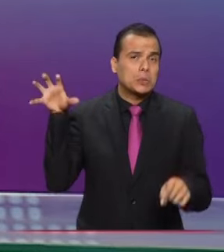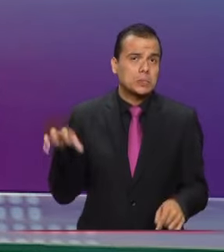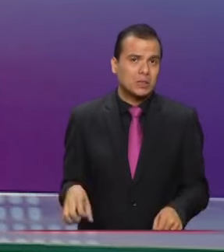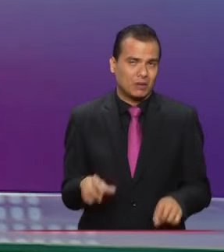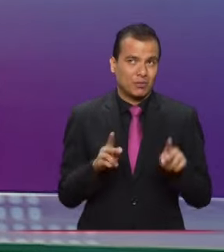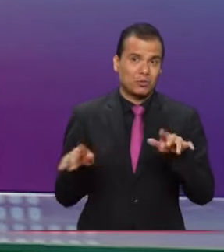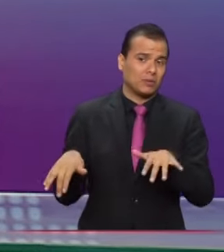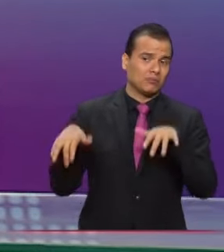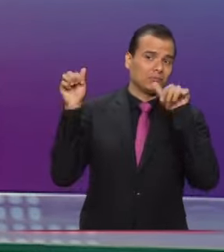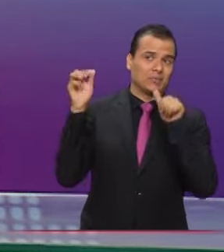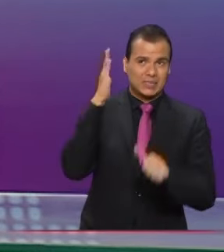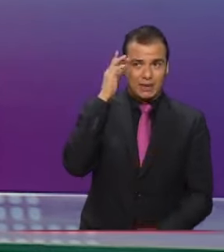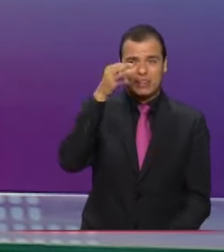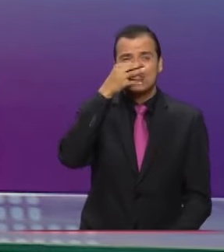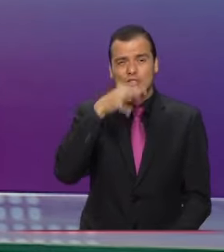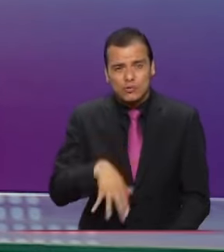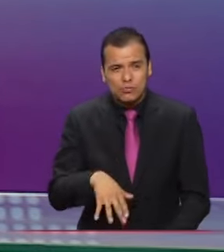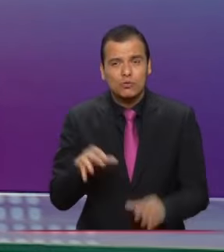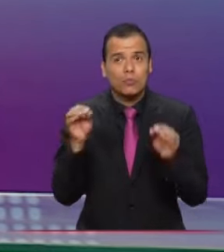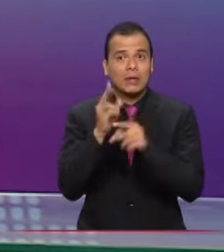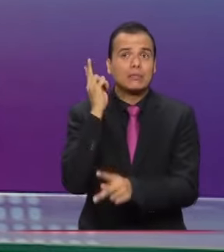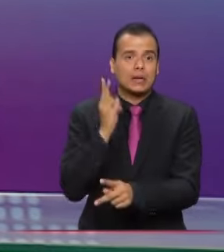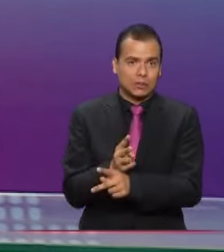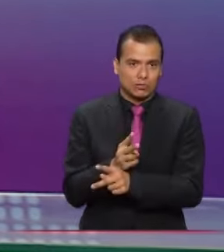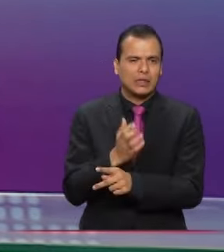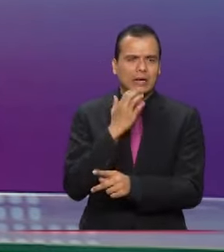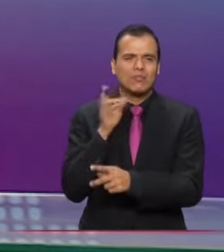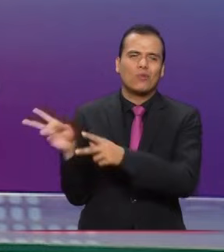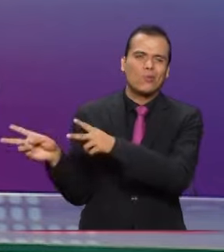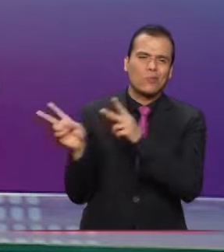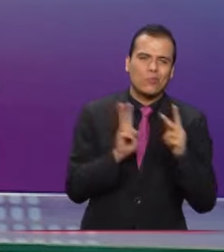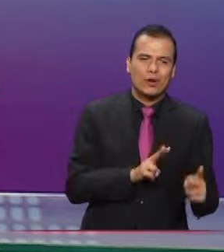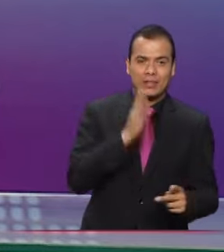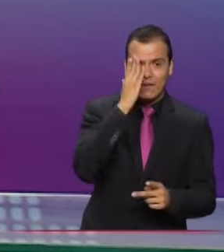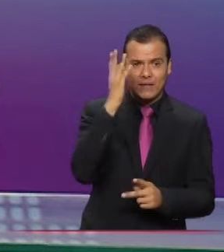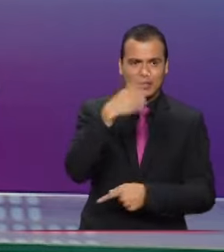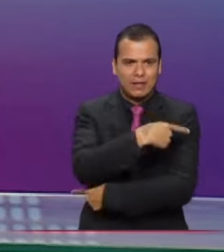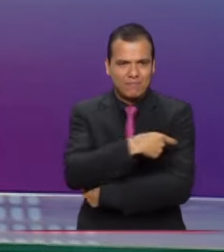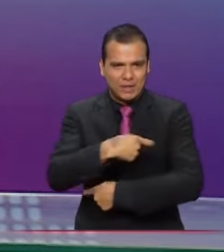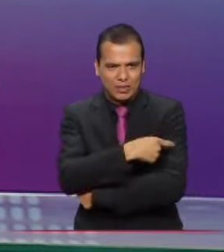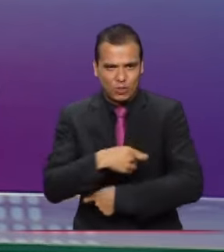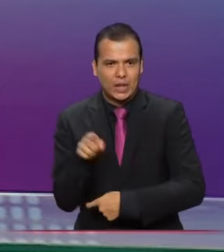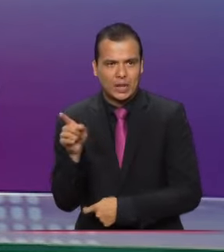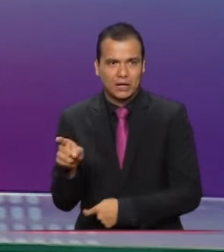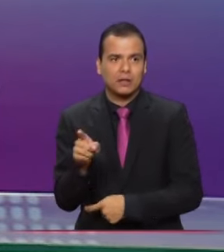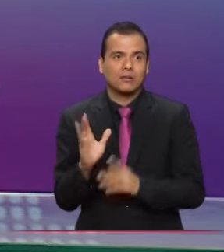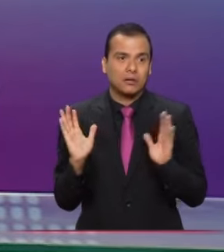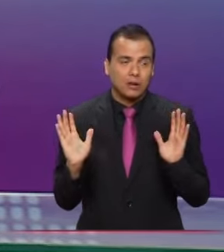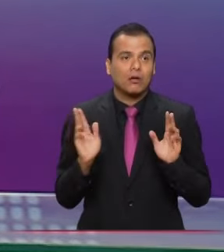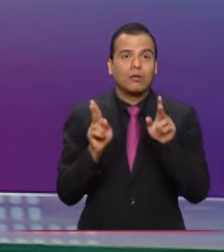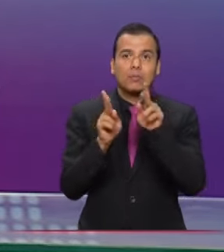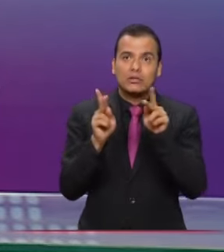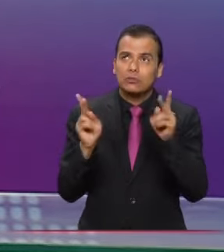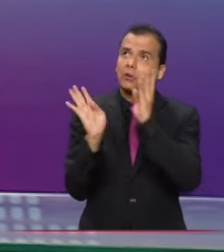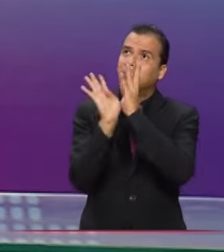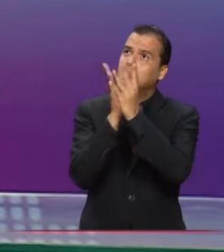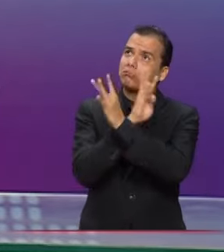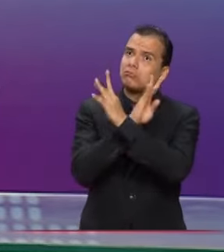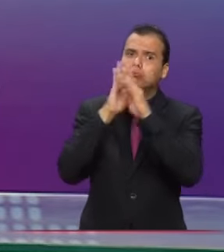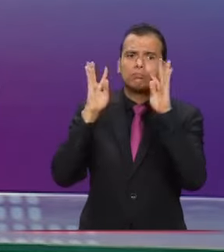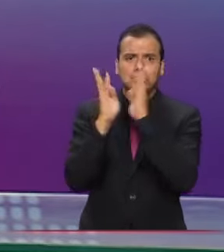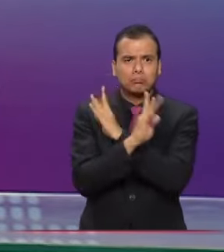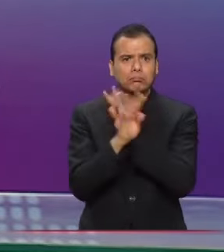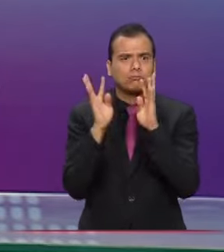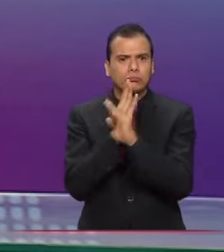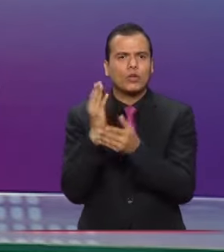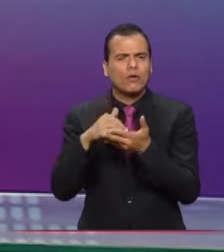de inseguridad y falta de higiene. El puente de la avenida Tercera Norte, la gente ya lo ha comenzado a utilizar nuevamente gracias a